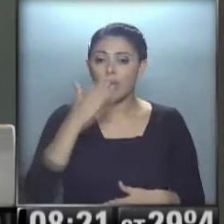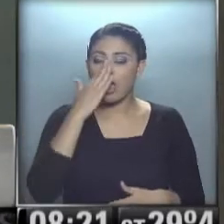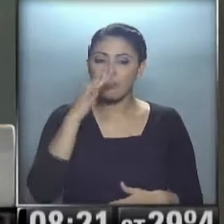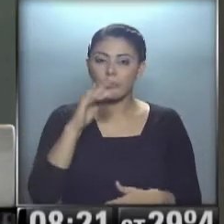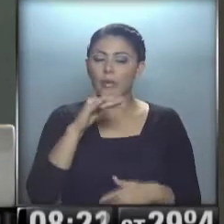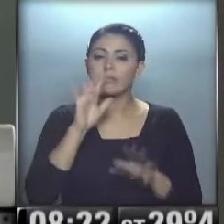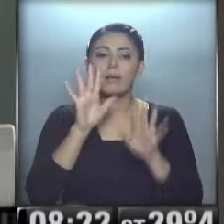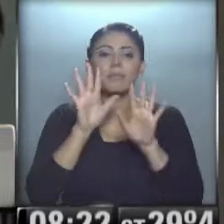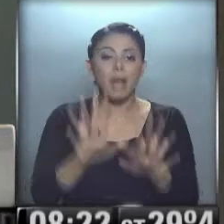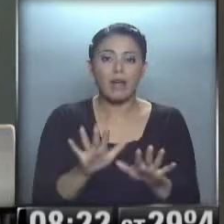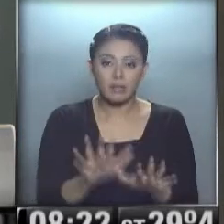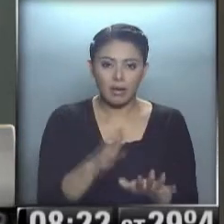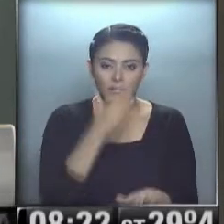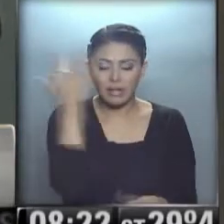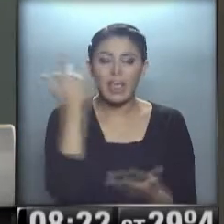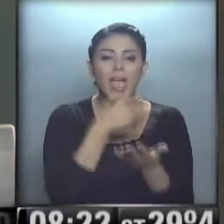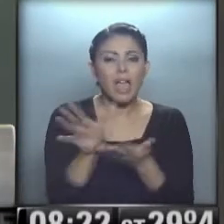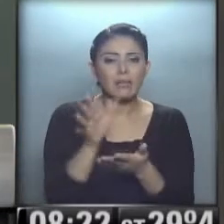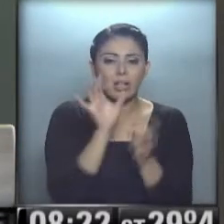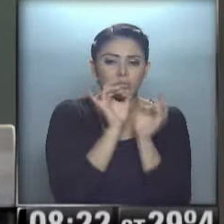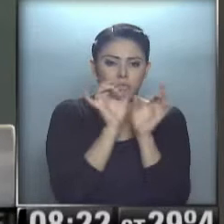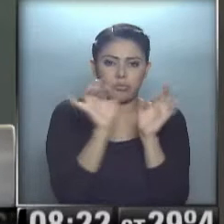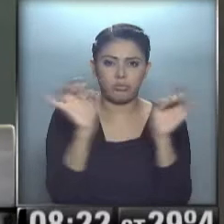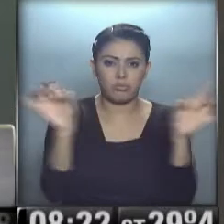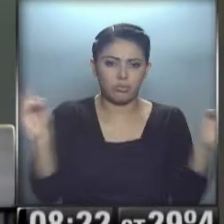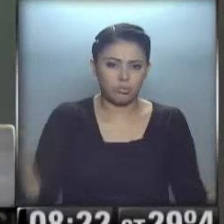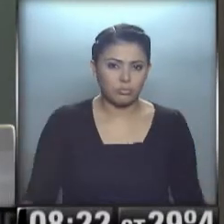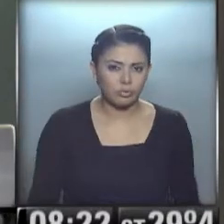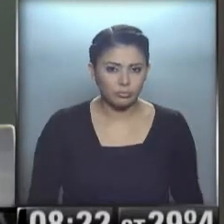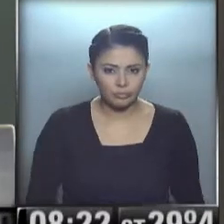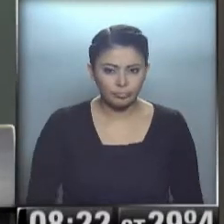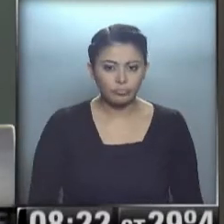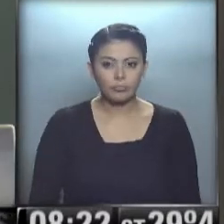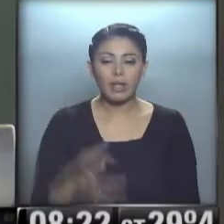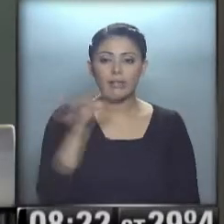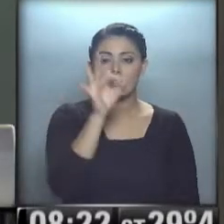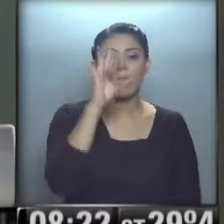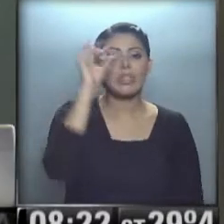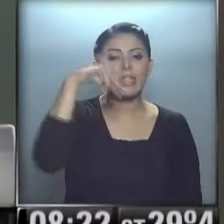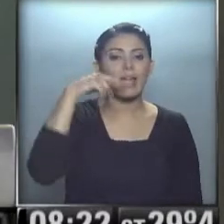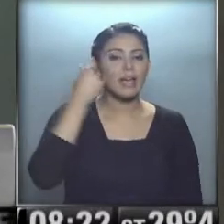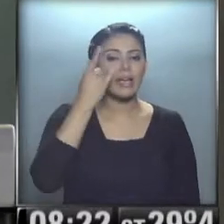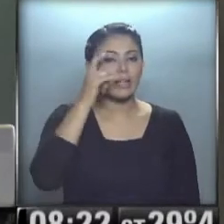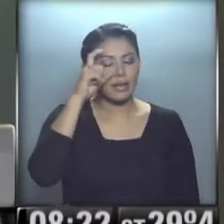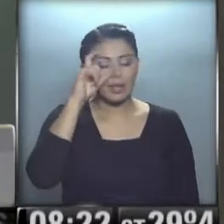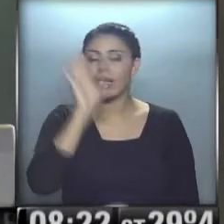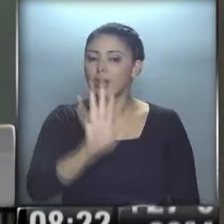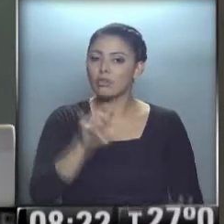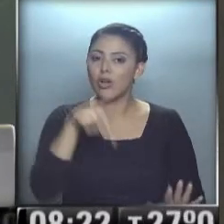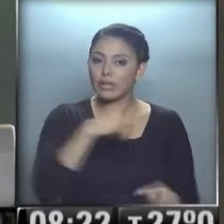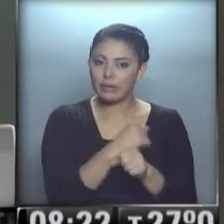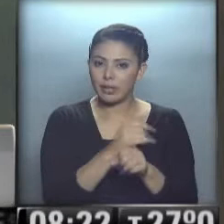bloqueo focal que evite la expansión del dengue en otros lugares. Así que eso es lo que se está